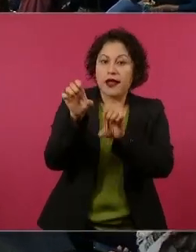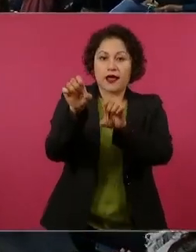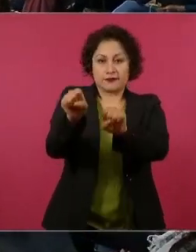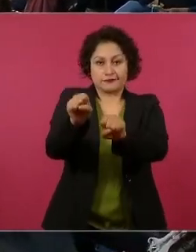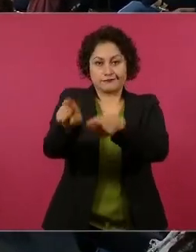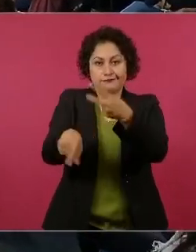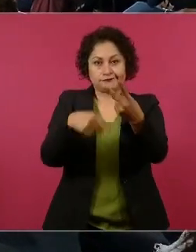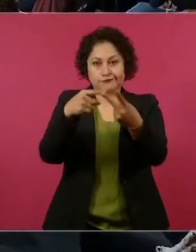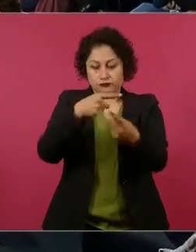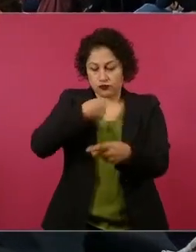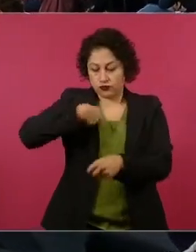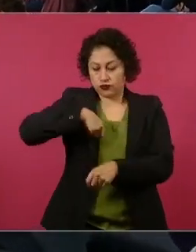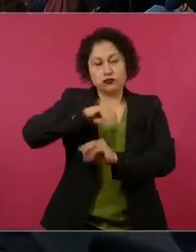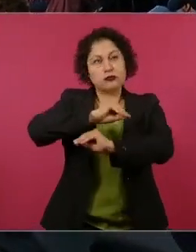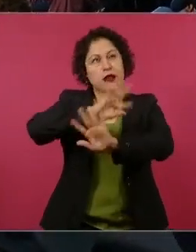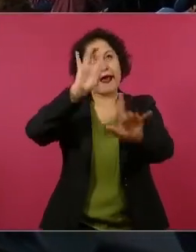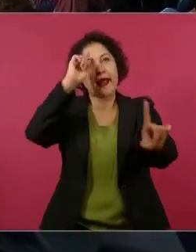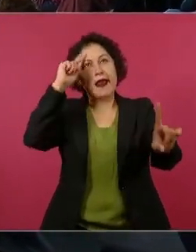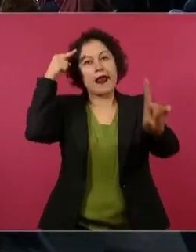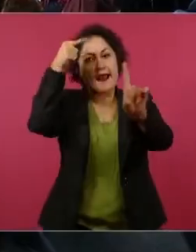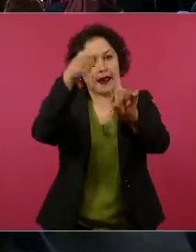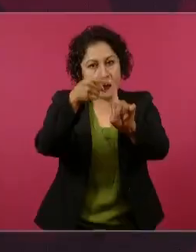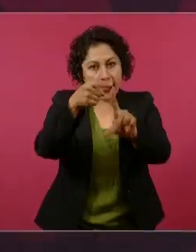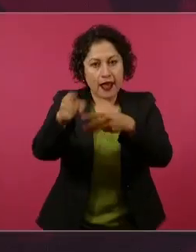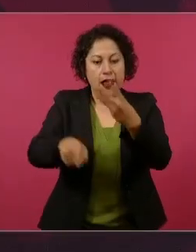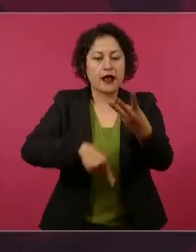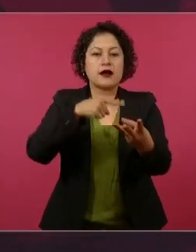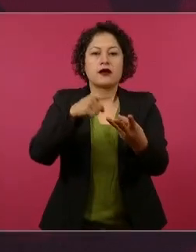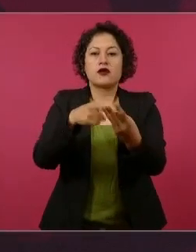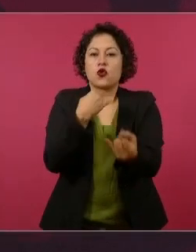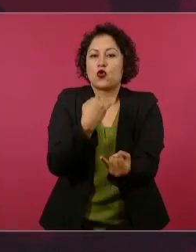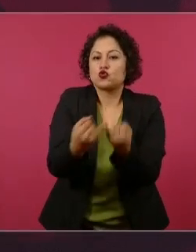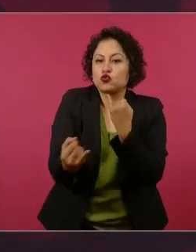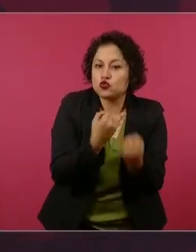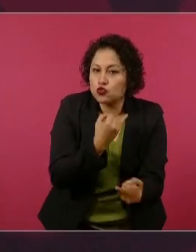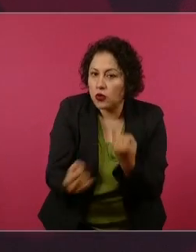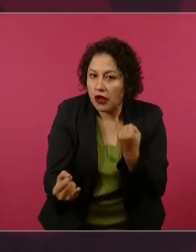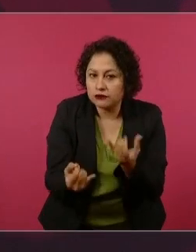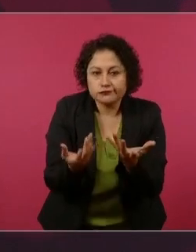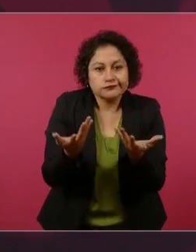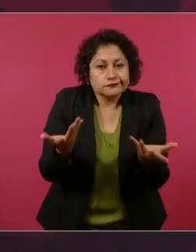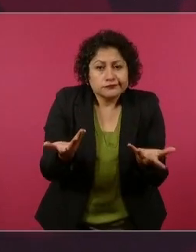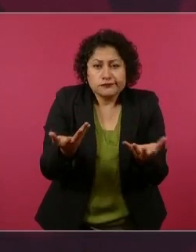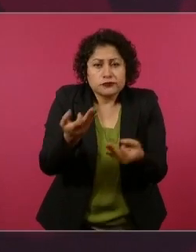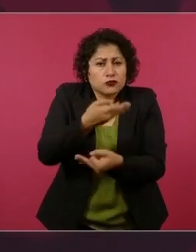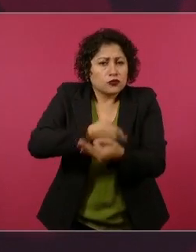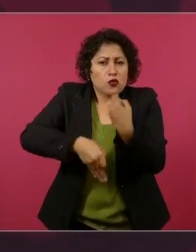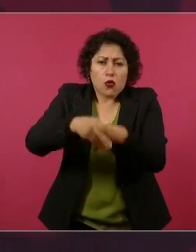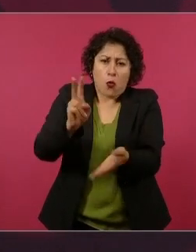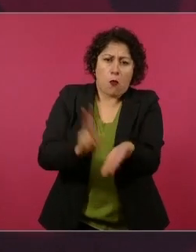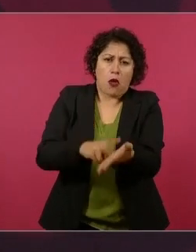suerte, la fortuna, todo interviene en la vida.